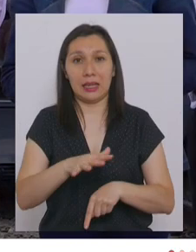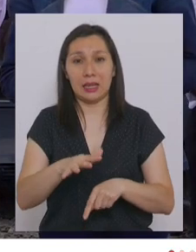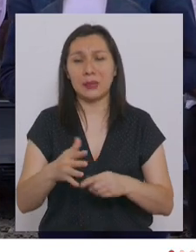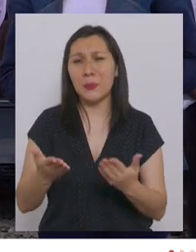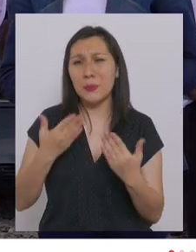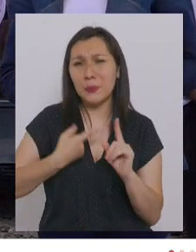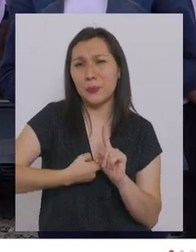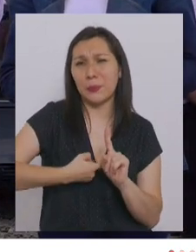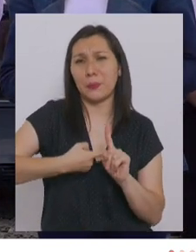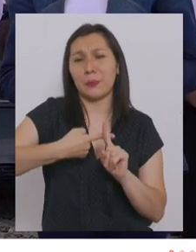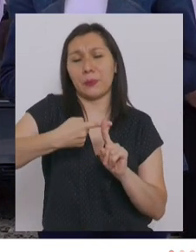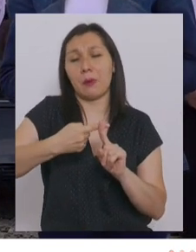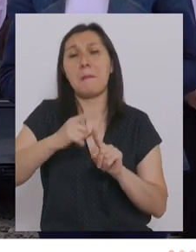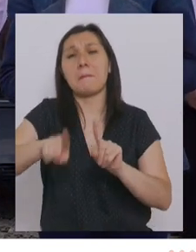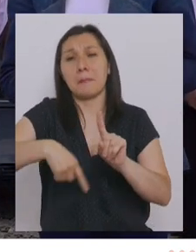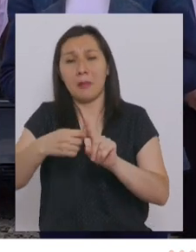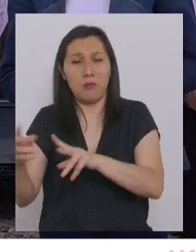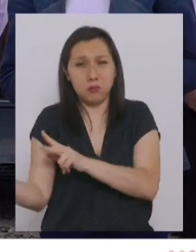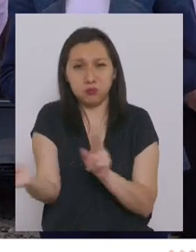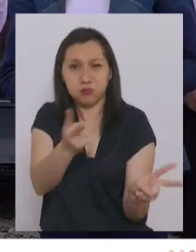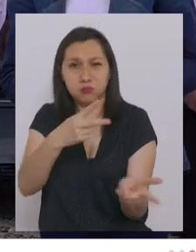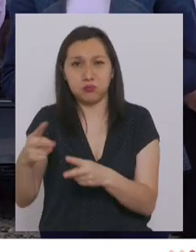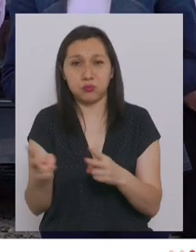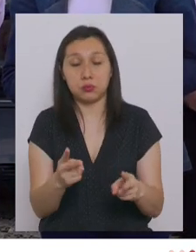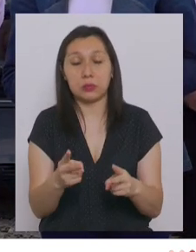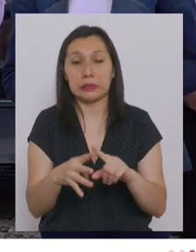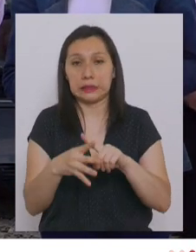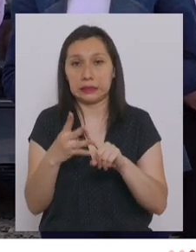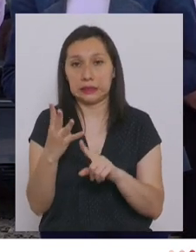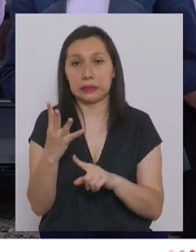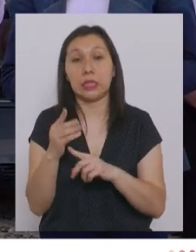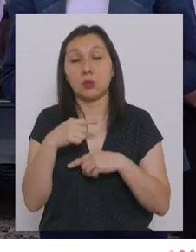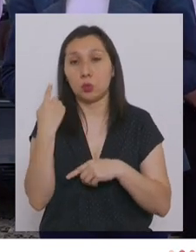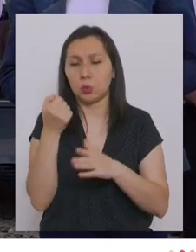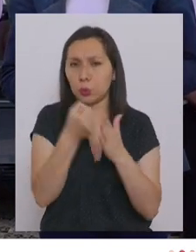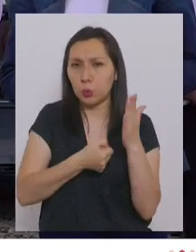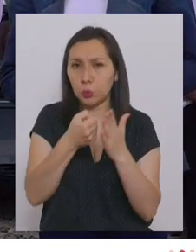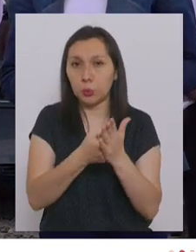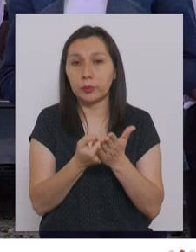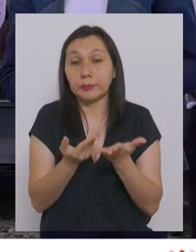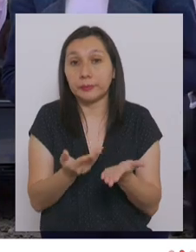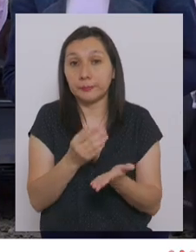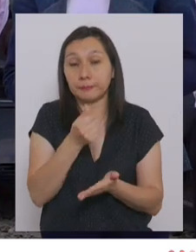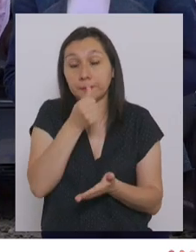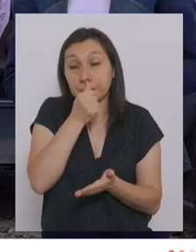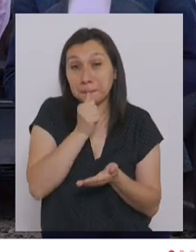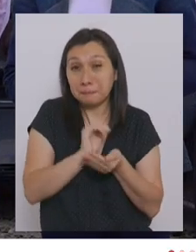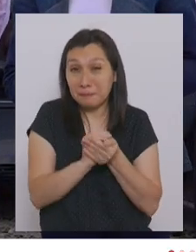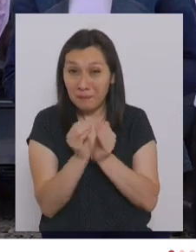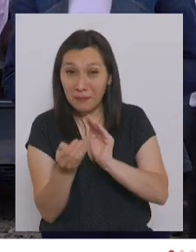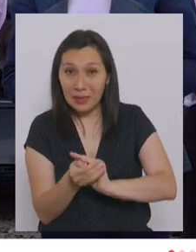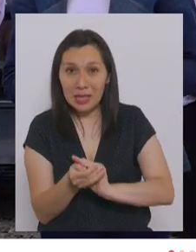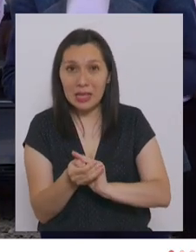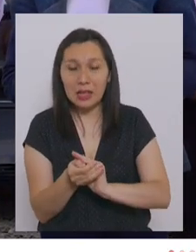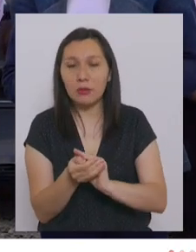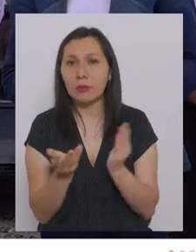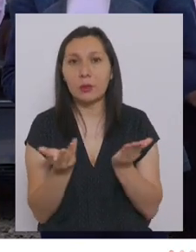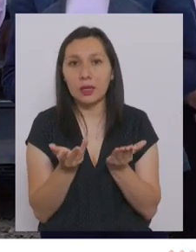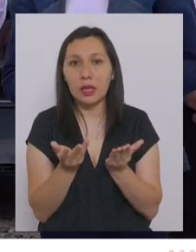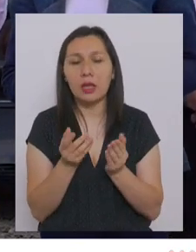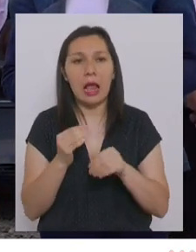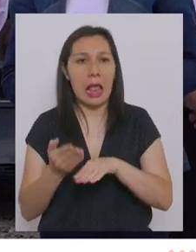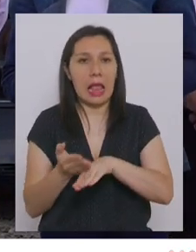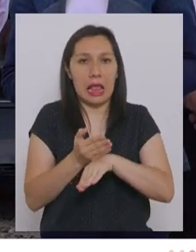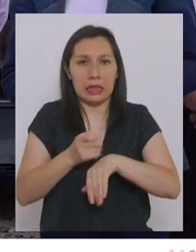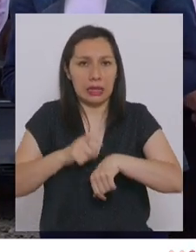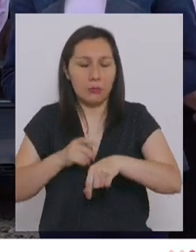altas temperaturas y fuertes vientos. Y por eso estamos luchando. Y aquí el secreto es que hay que llegar a